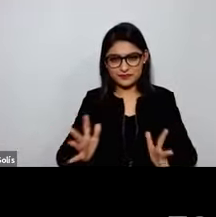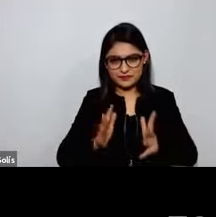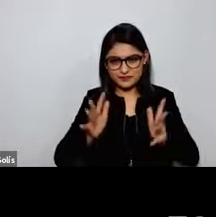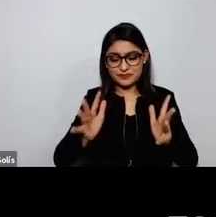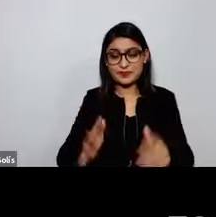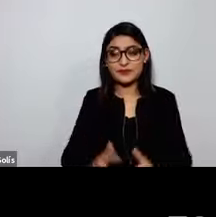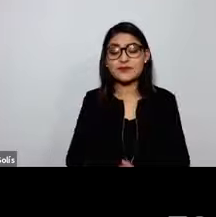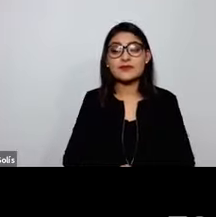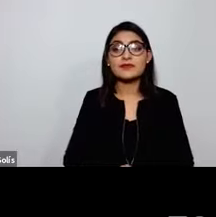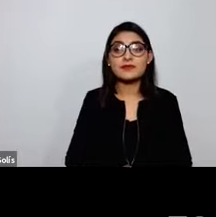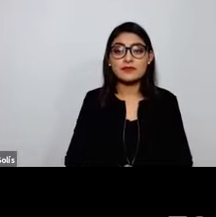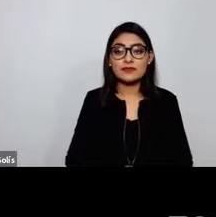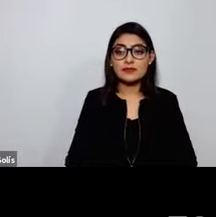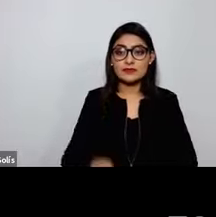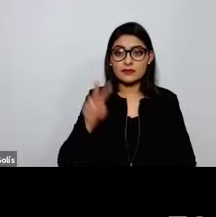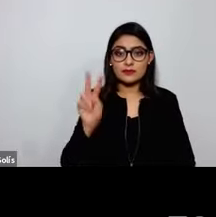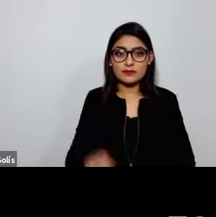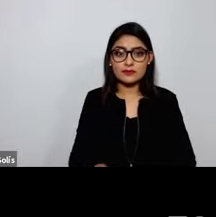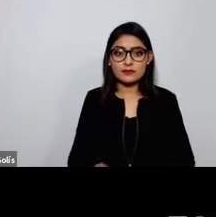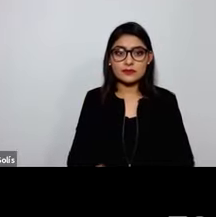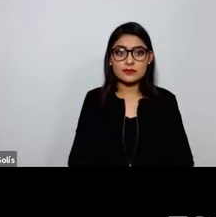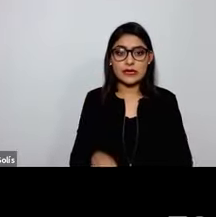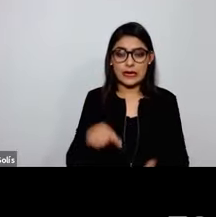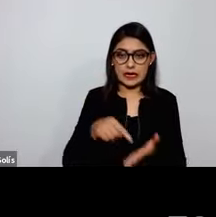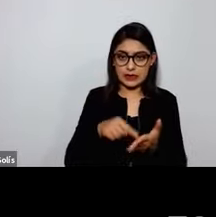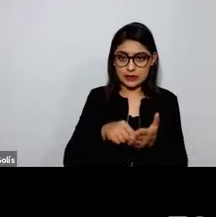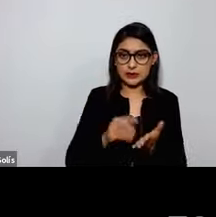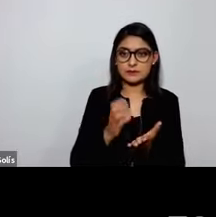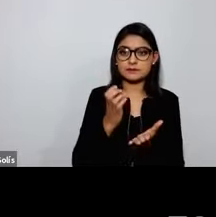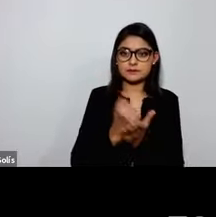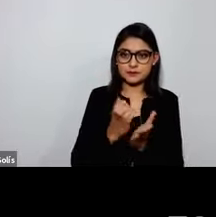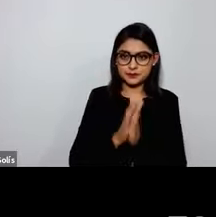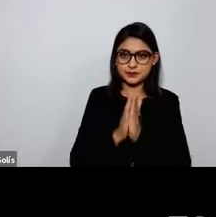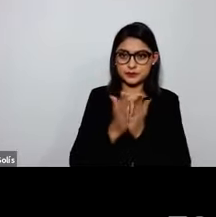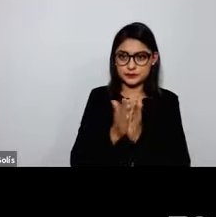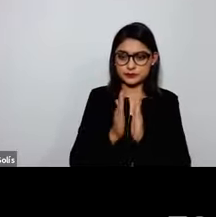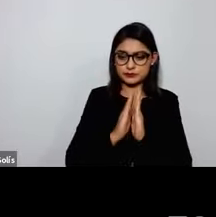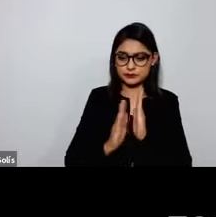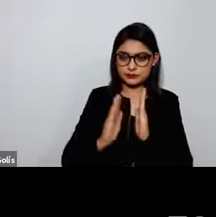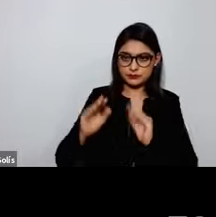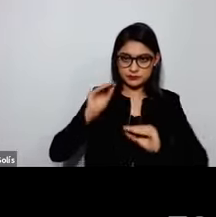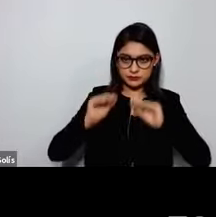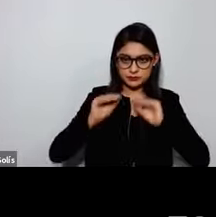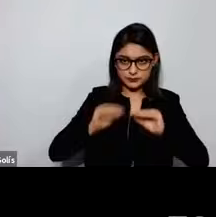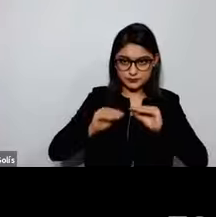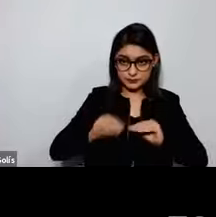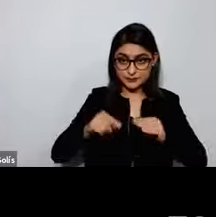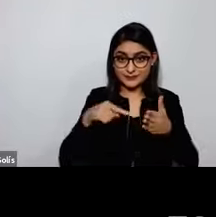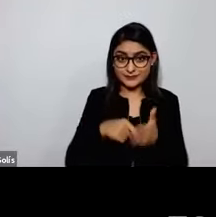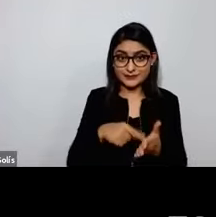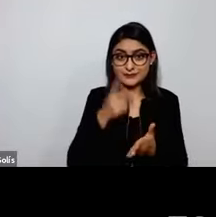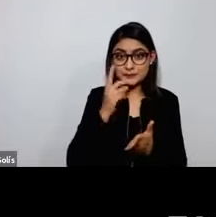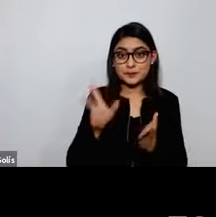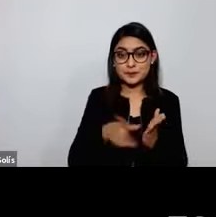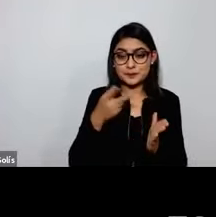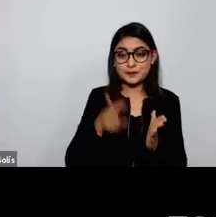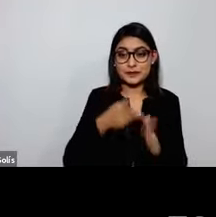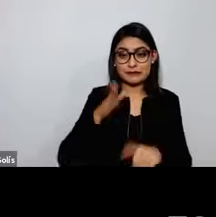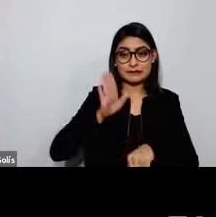que lo necesario de este cuaderno, lo necesario de enfatizar una y otra